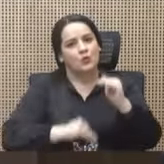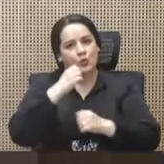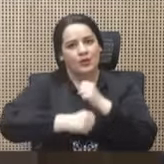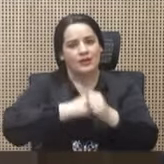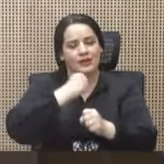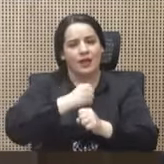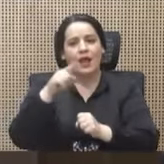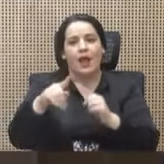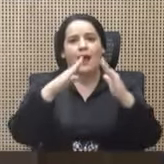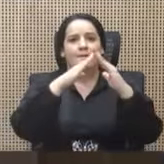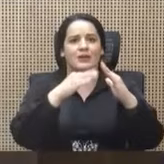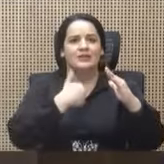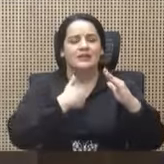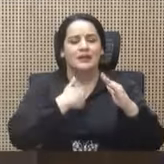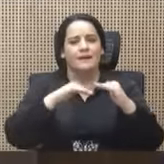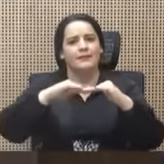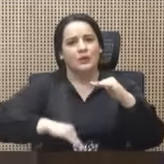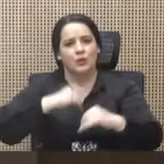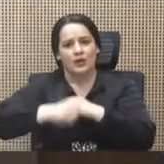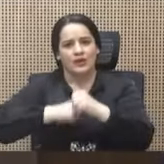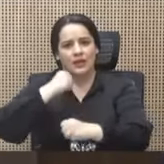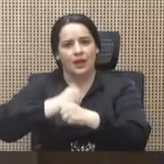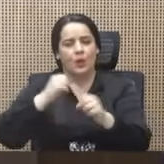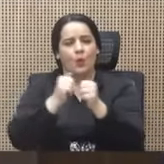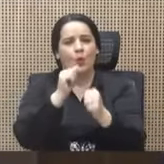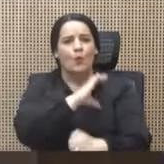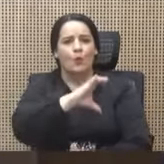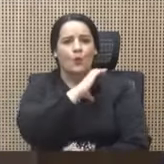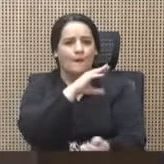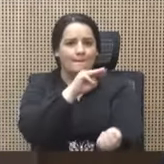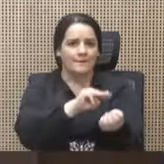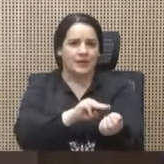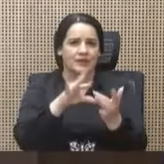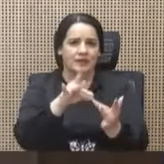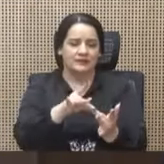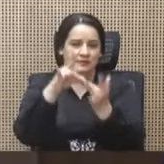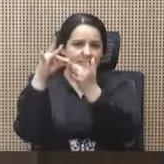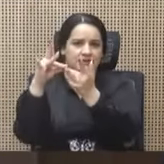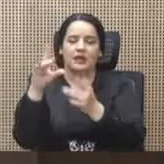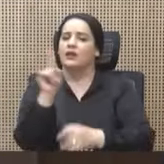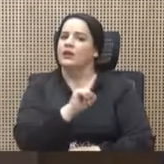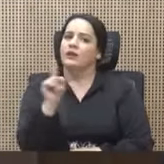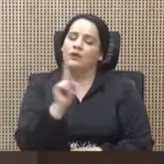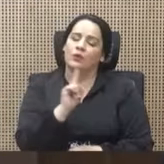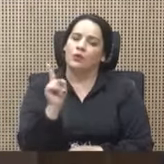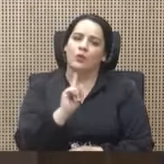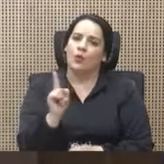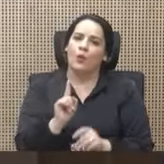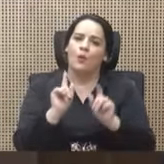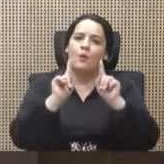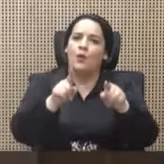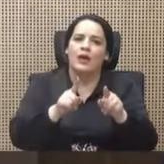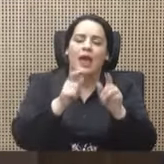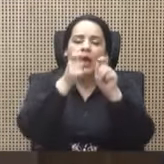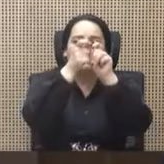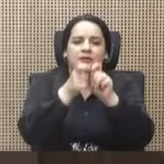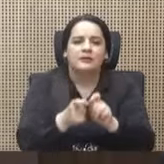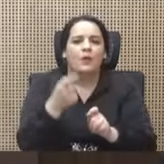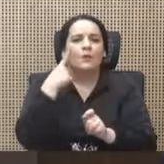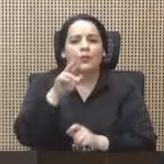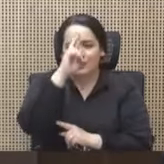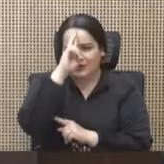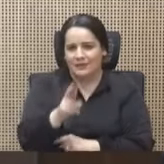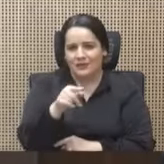que tiene menores de edad con condiciones médicas especiales y no me voy a poner a detallar, por respeto a